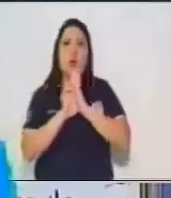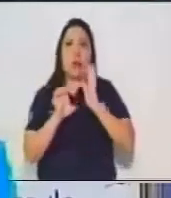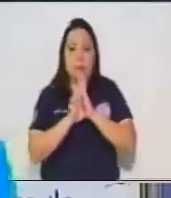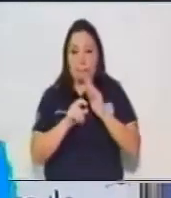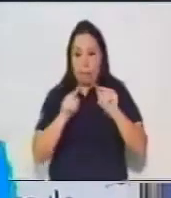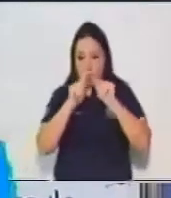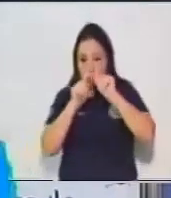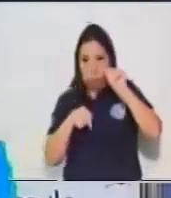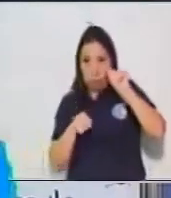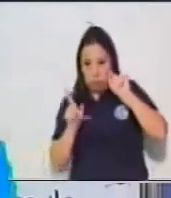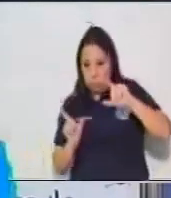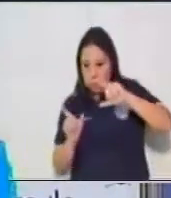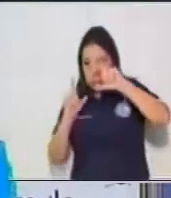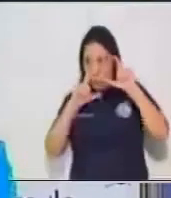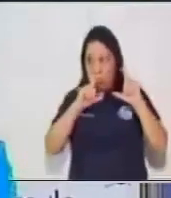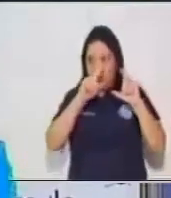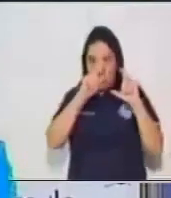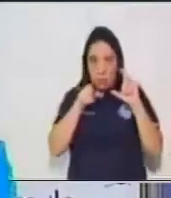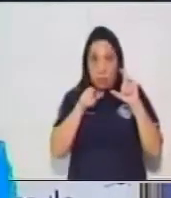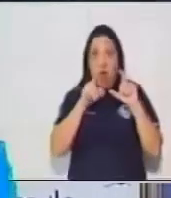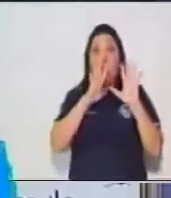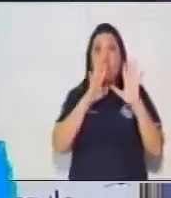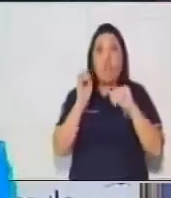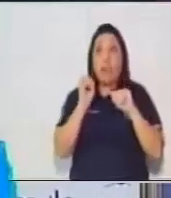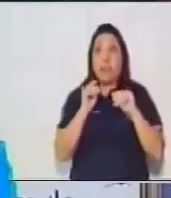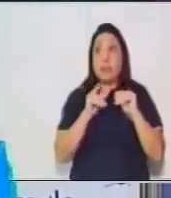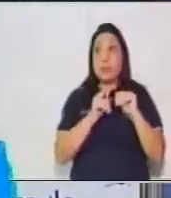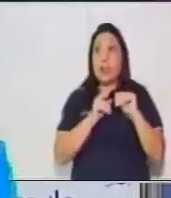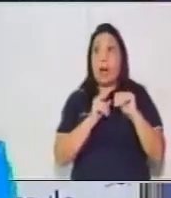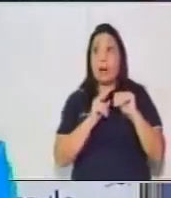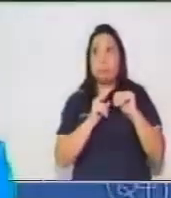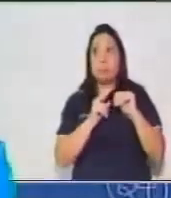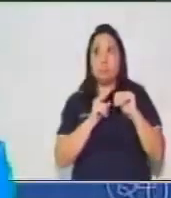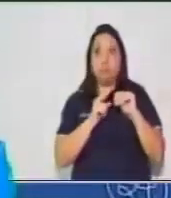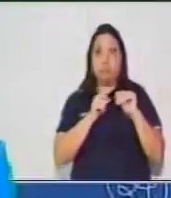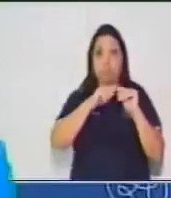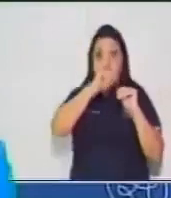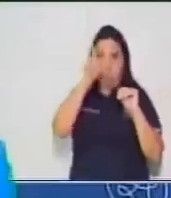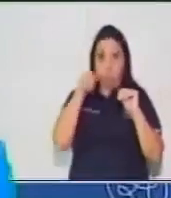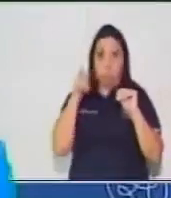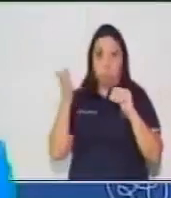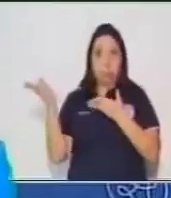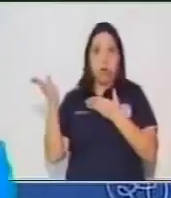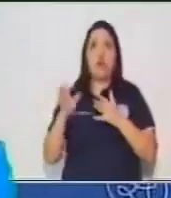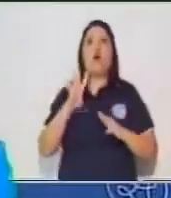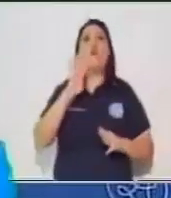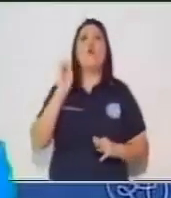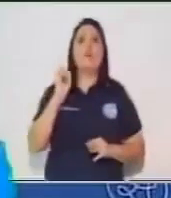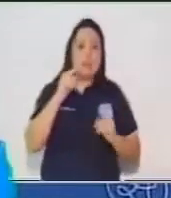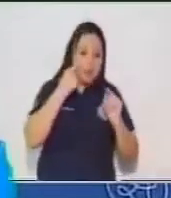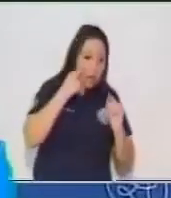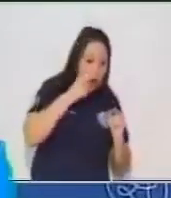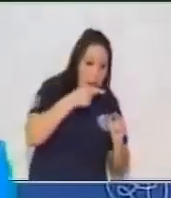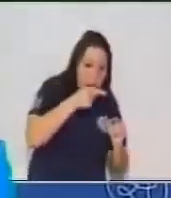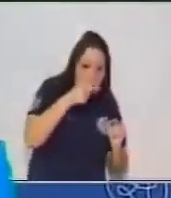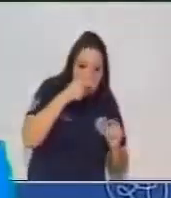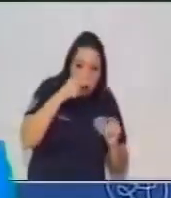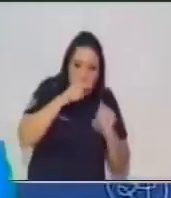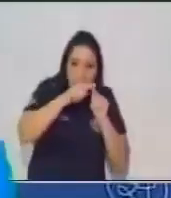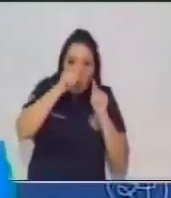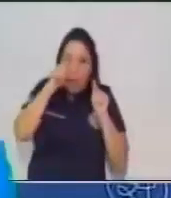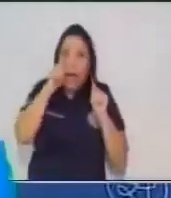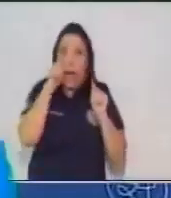más de 90 grados, es menor de 90 grados, ¿dónde está 90 grados? Lo buscamos aquí en